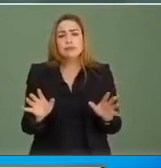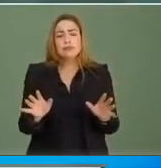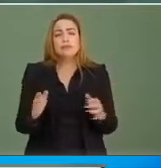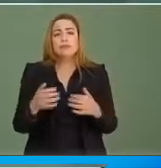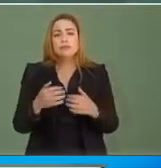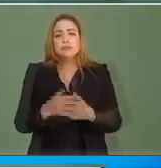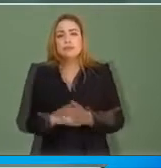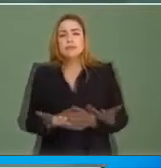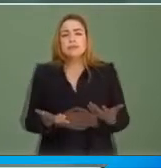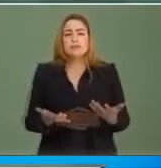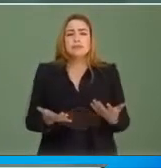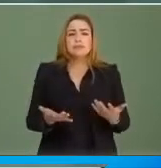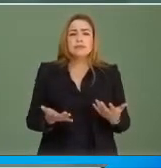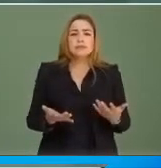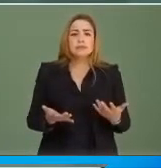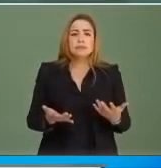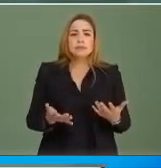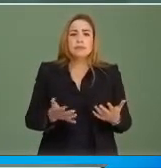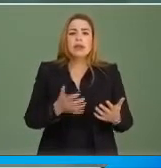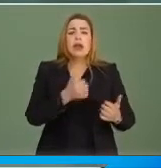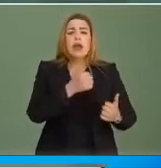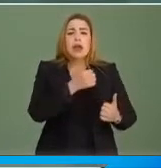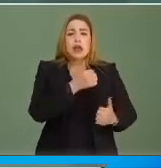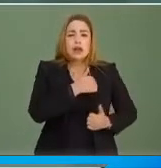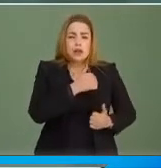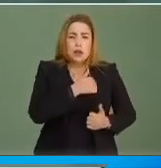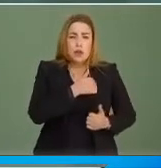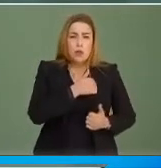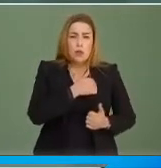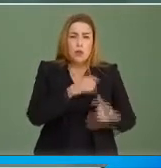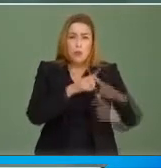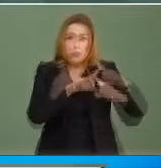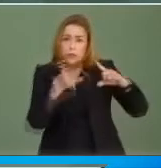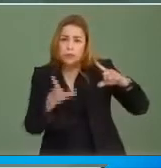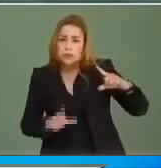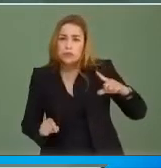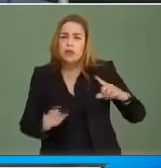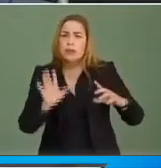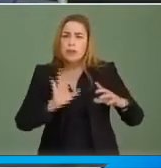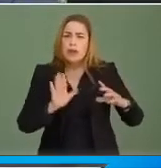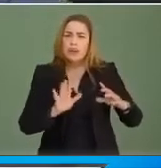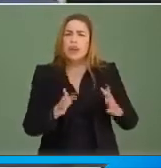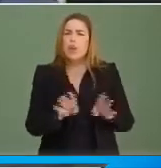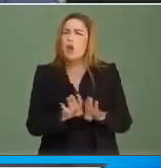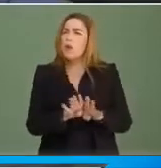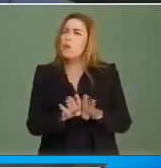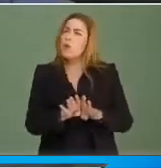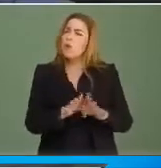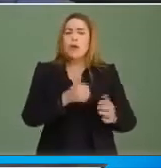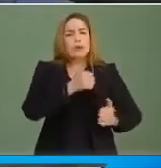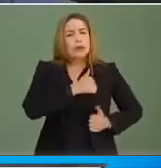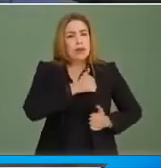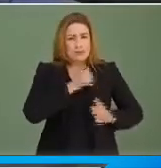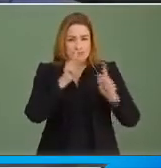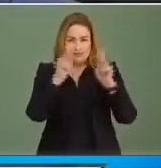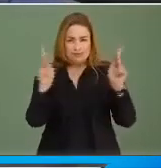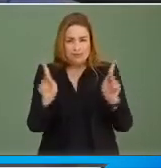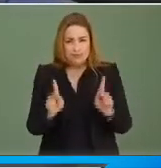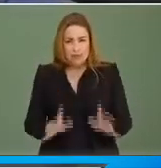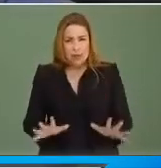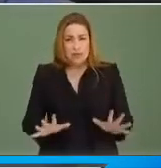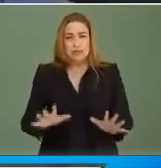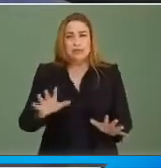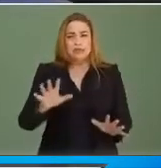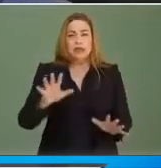ser como el Ejército de Paz de la ONU. Será como el Ejército de Paz de la ONU. Tendrá